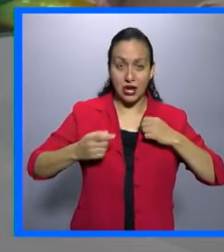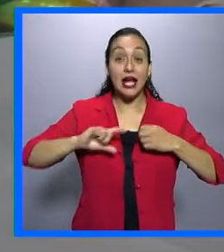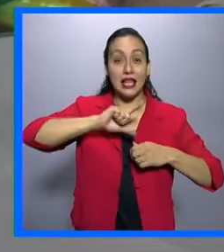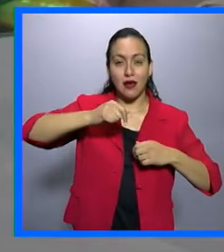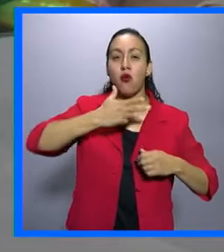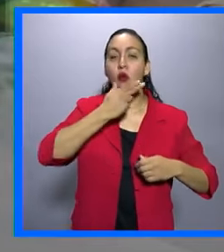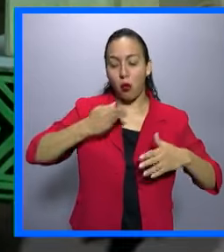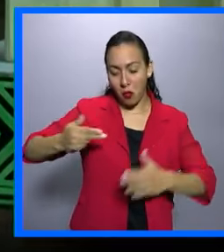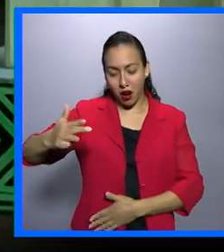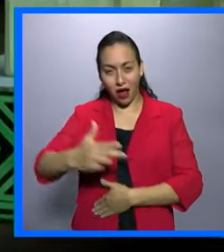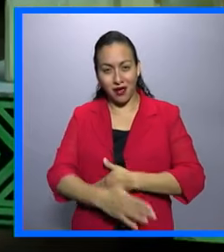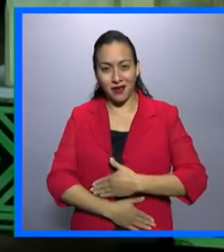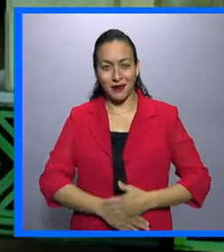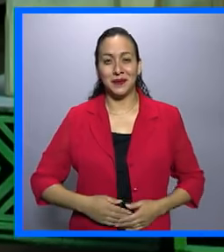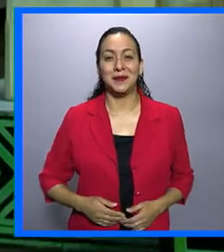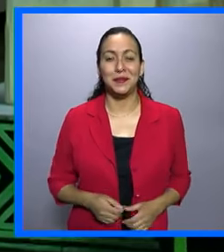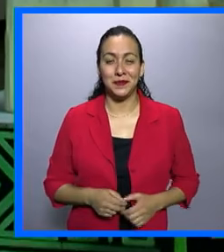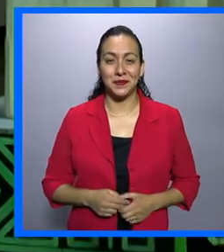taparrabos.